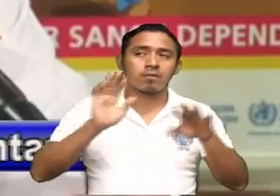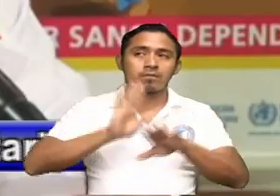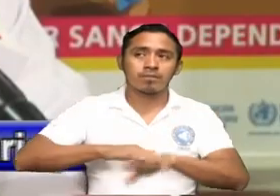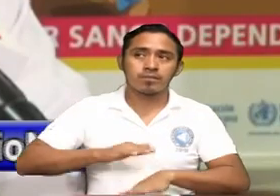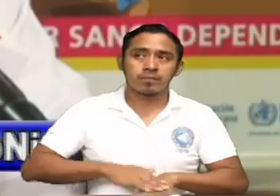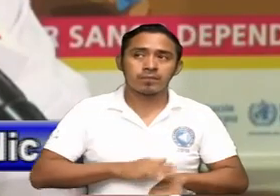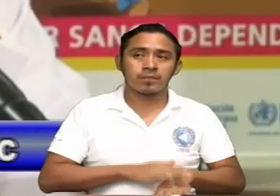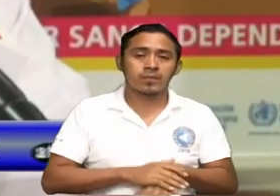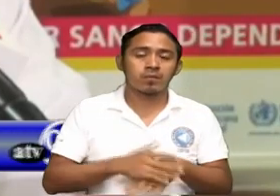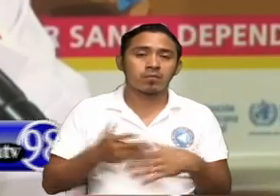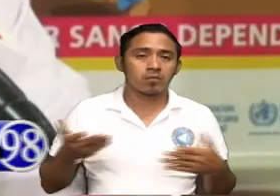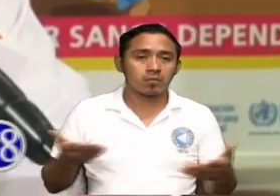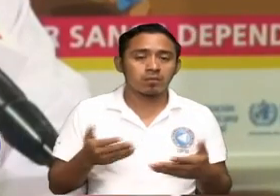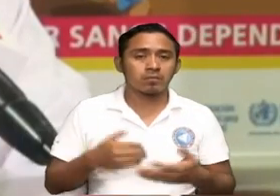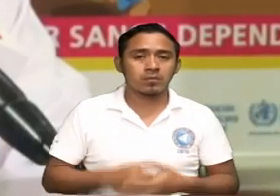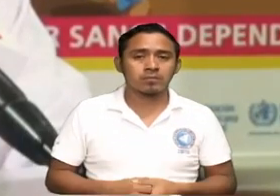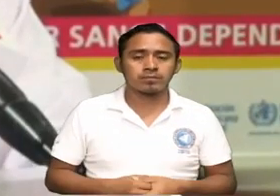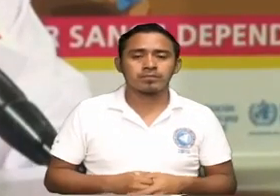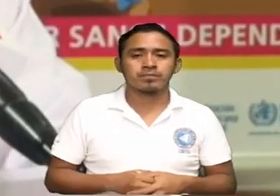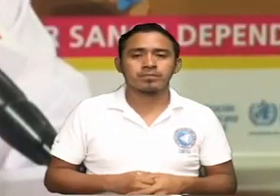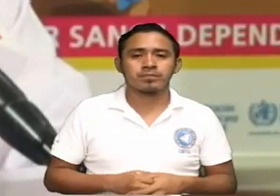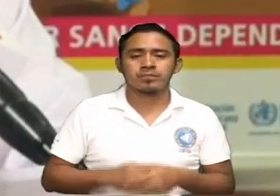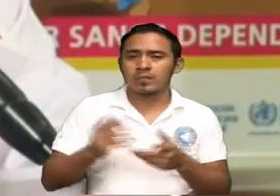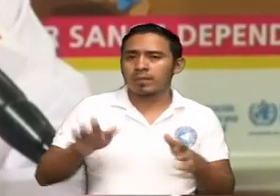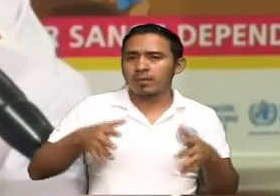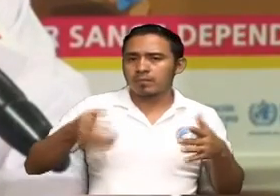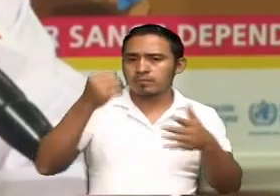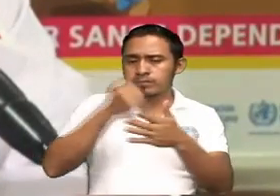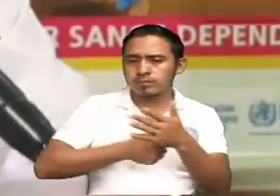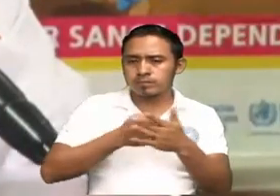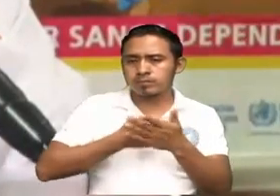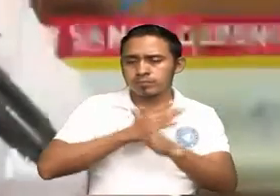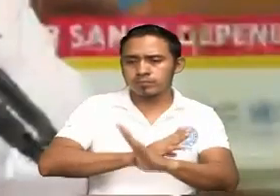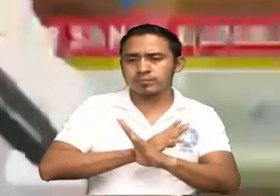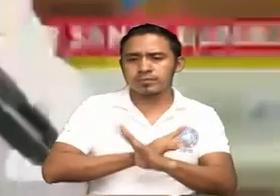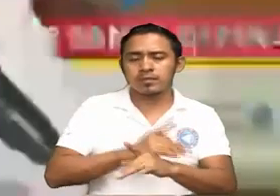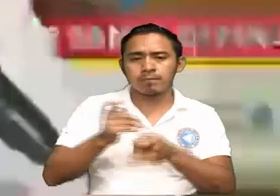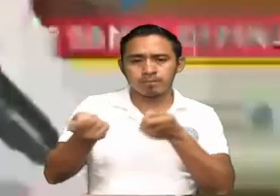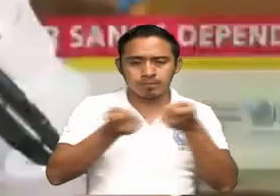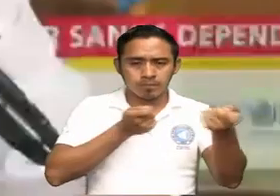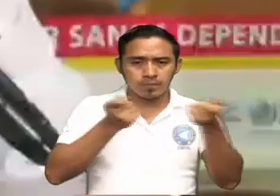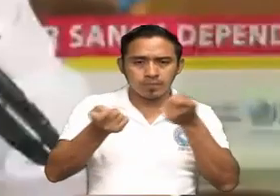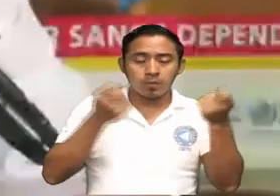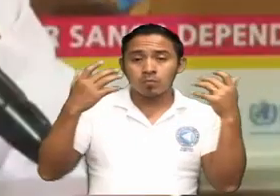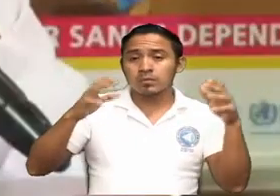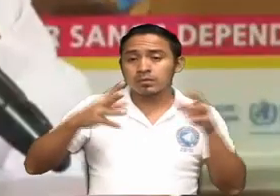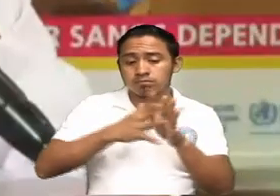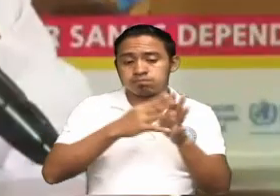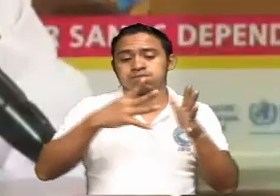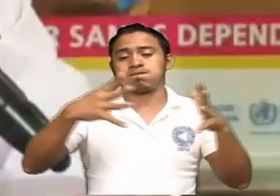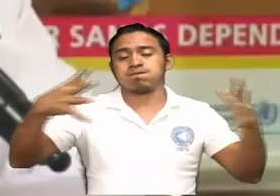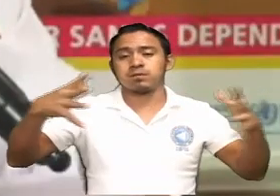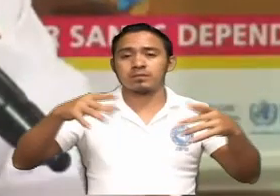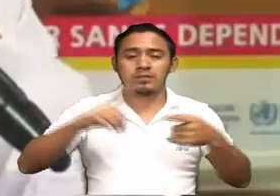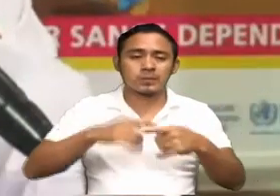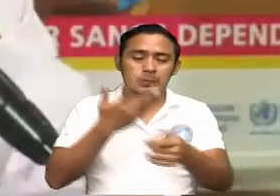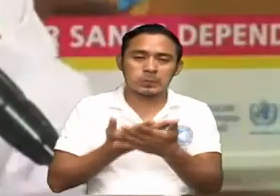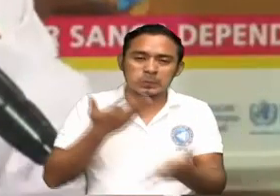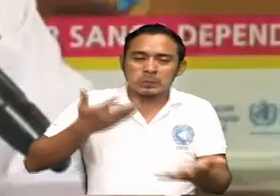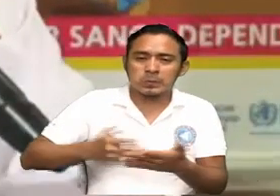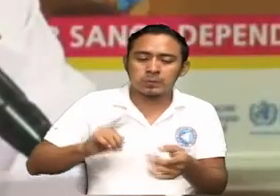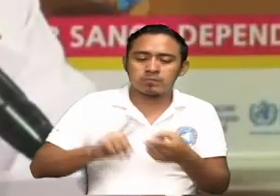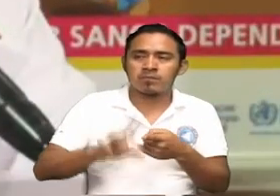esfuerzos y tomar las medidas necesarias para enfrentar y controlar exitosamente cualquier brote de fiebre por dengue, zika